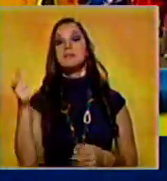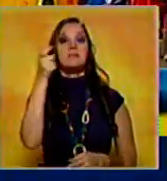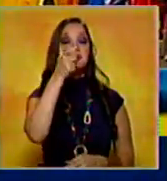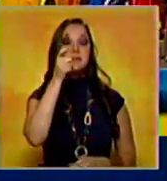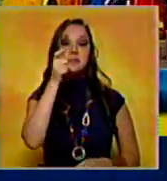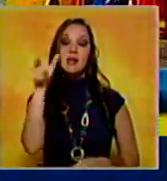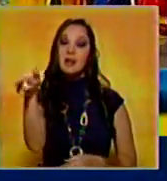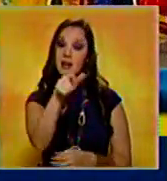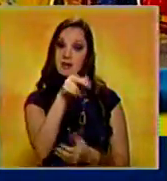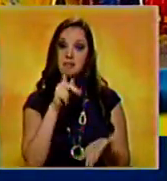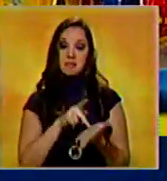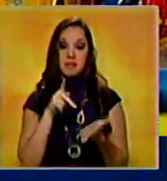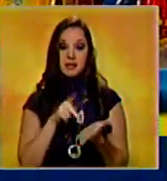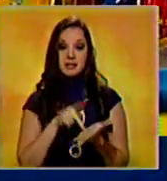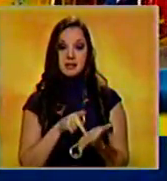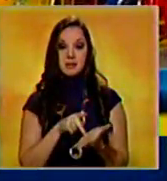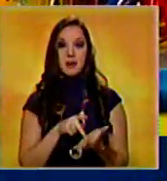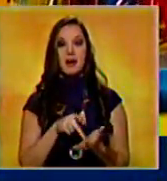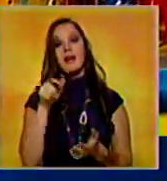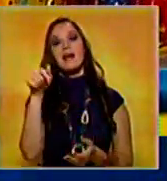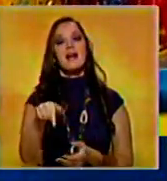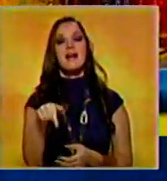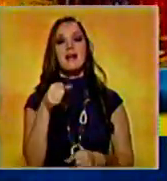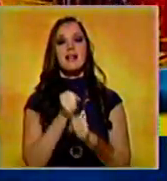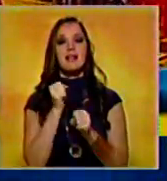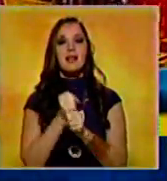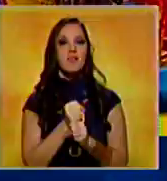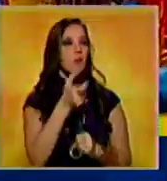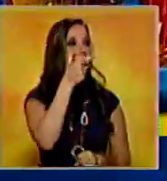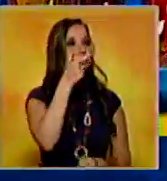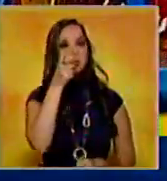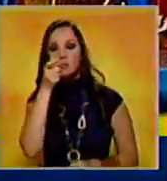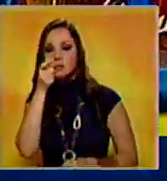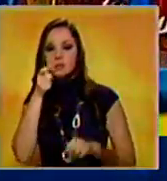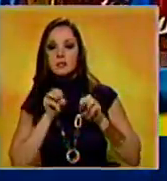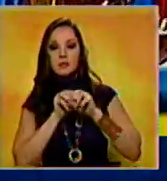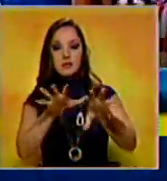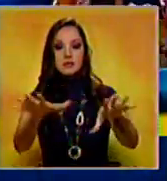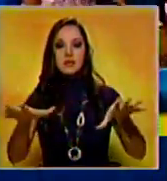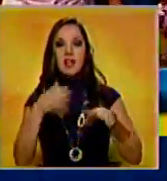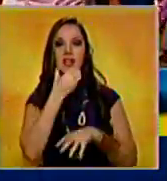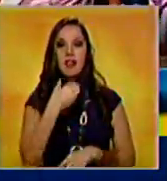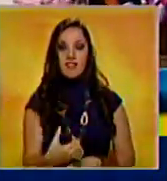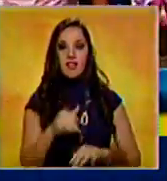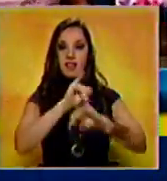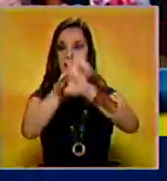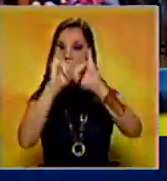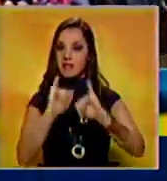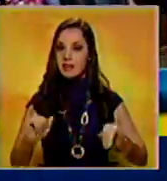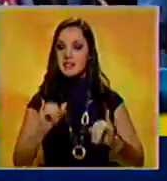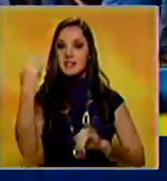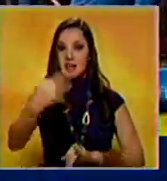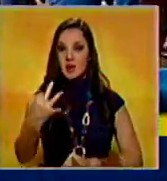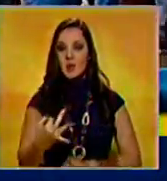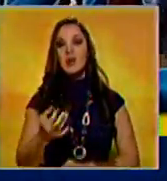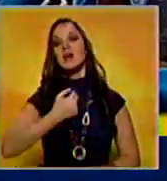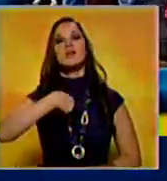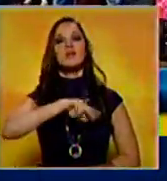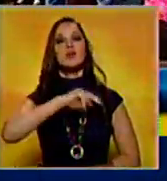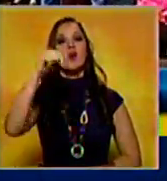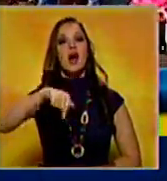que participan en este operativo, en este dispositivo de Navidades Felices, Navidades Seguras, estamos